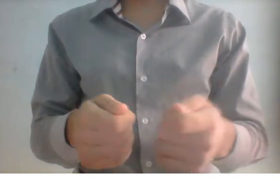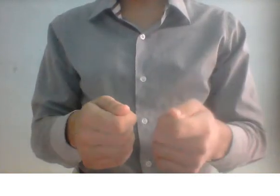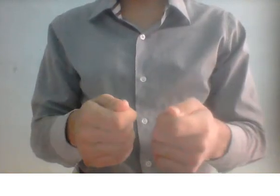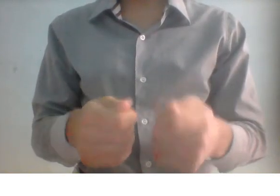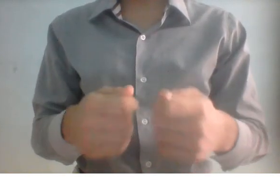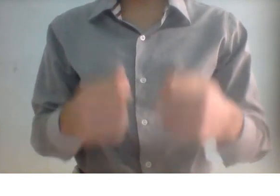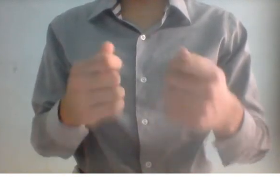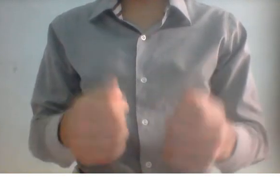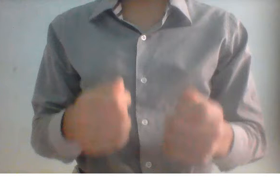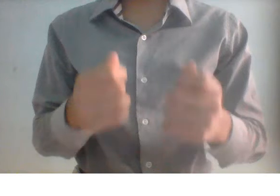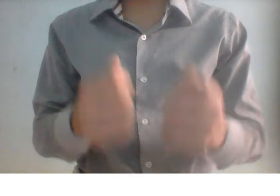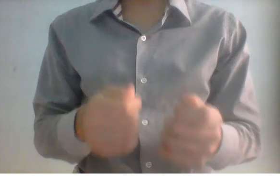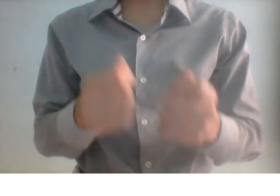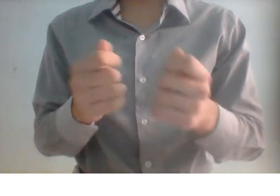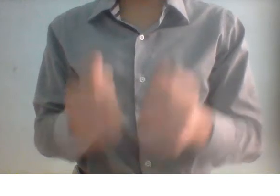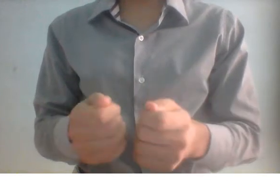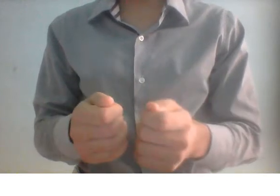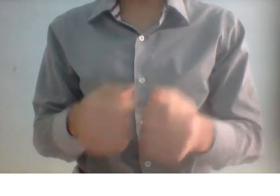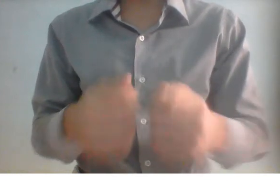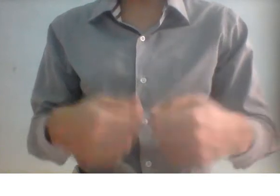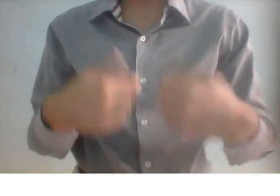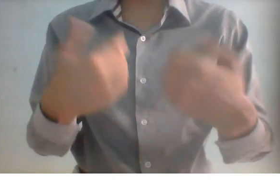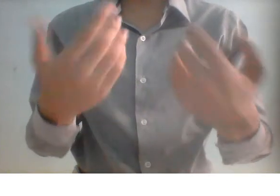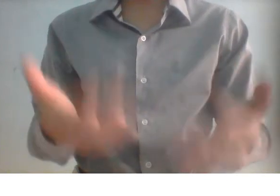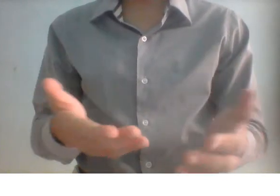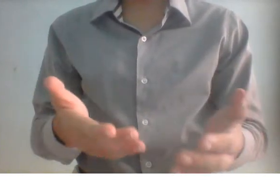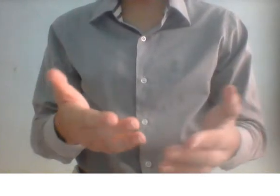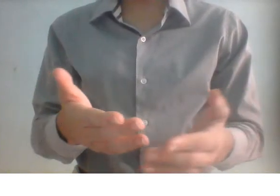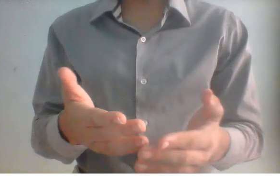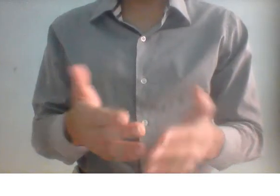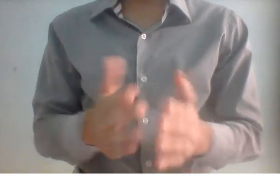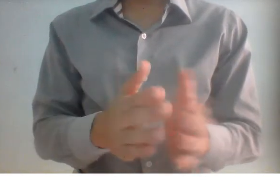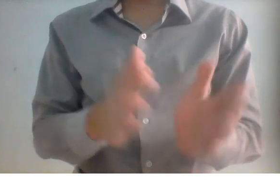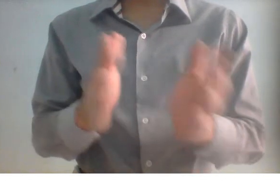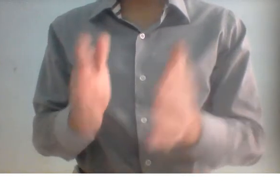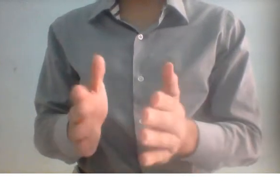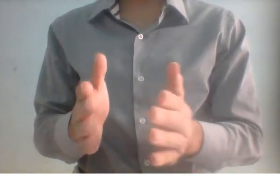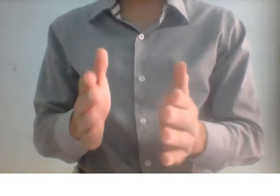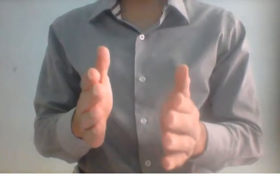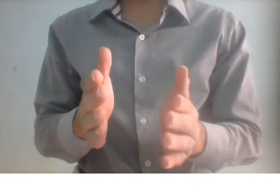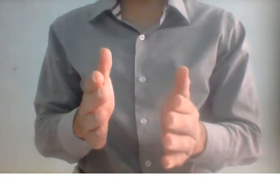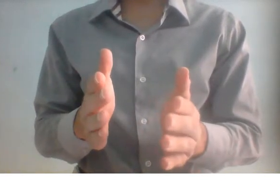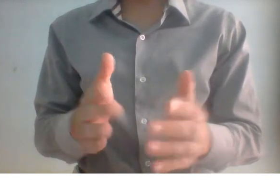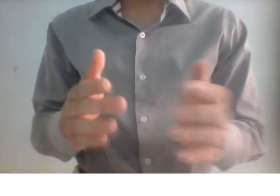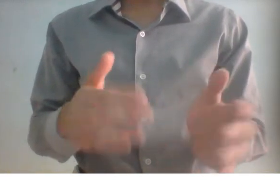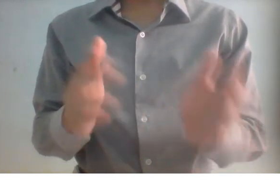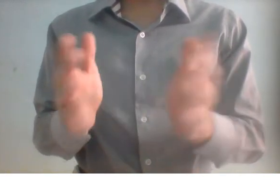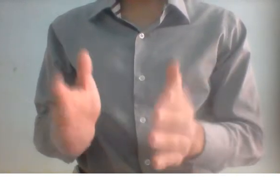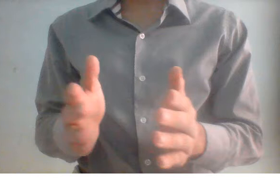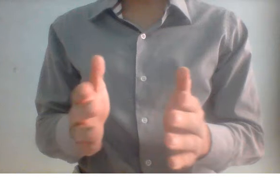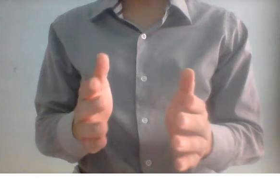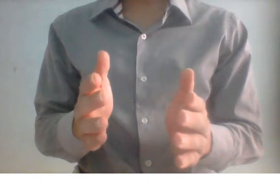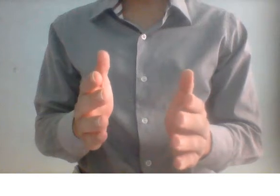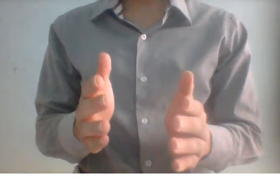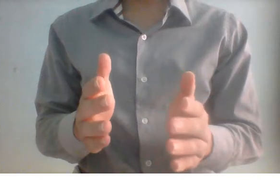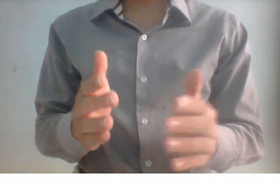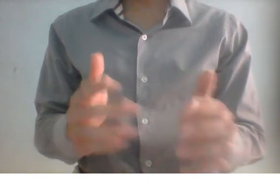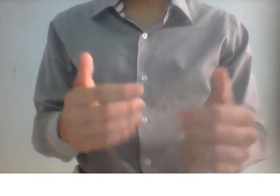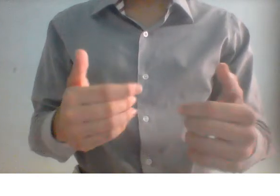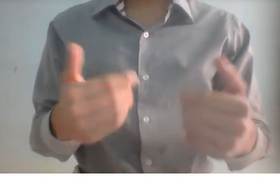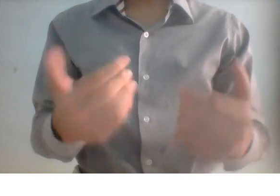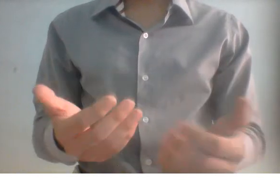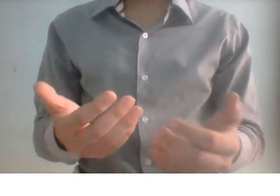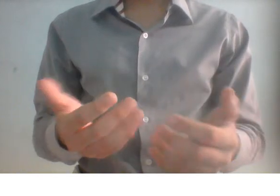que suministra pierde cantidades bastante grandes, incluso en el tema de multas, porque ya la ha dejado de suministrar y no se debe